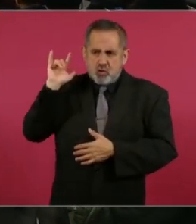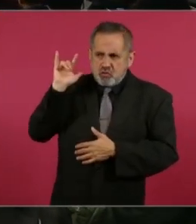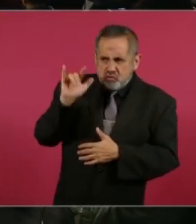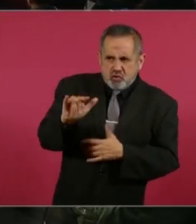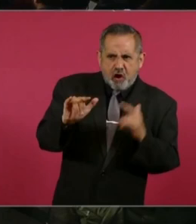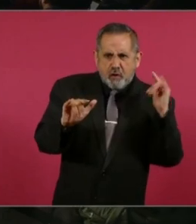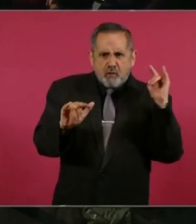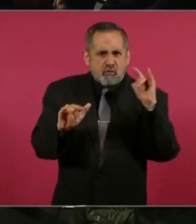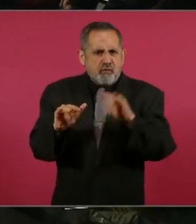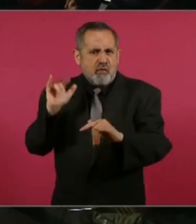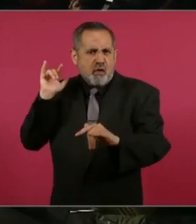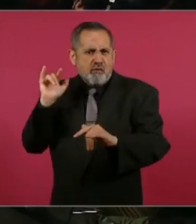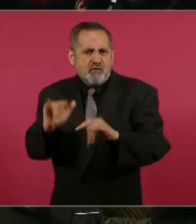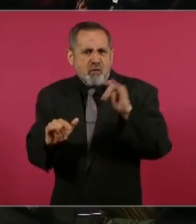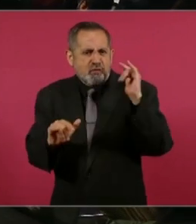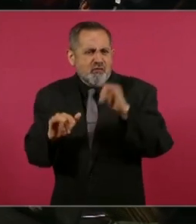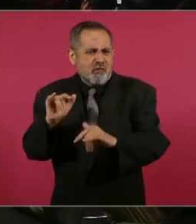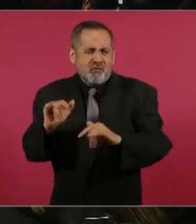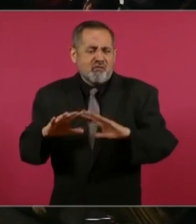aviones.